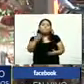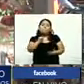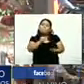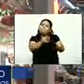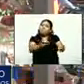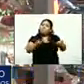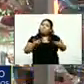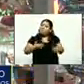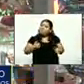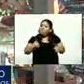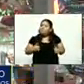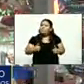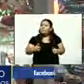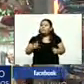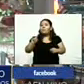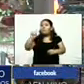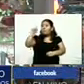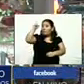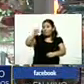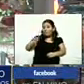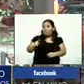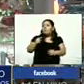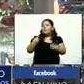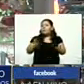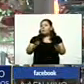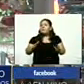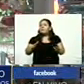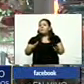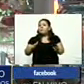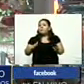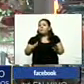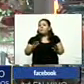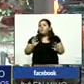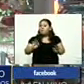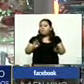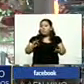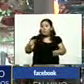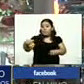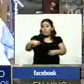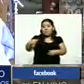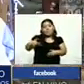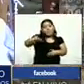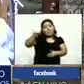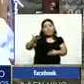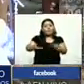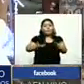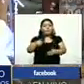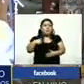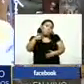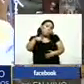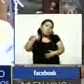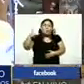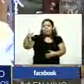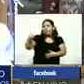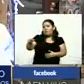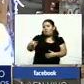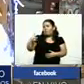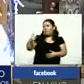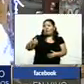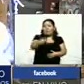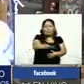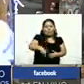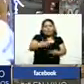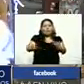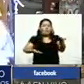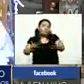beneficiaría bastante. Primeramente Dios vamos a tener mayores ingresos, sí. Porque ahí, bueno, vamos a tener cada quien en nuestro